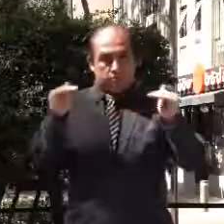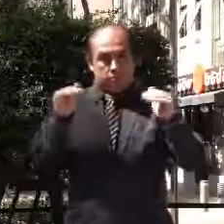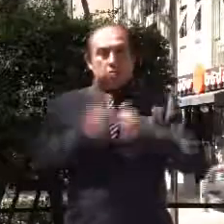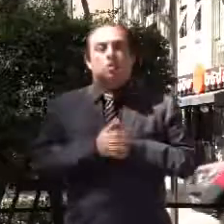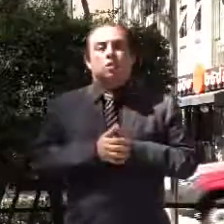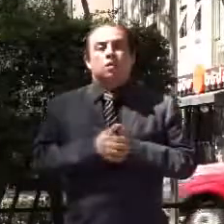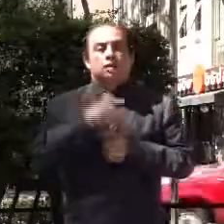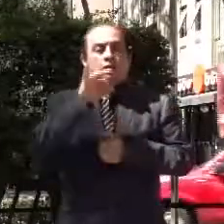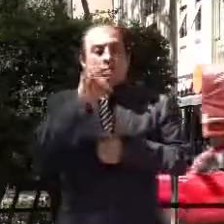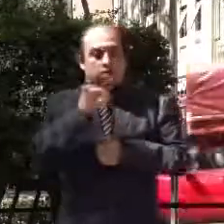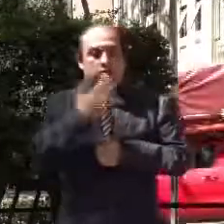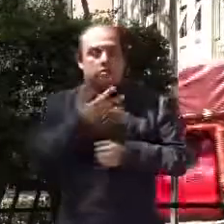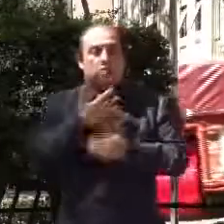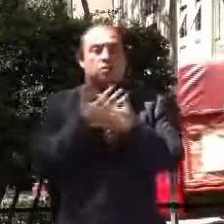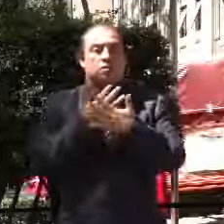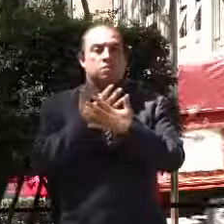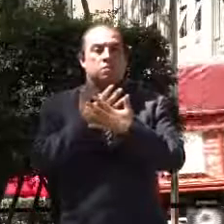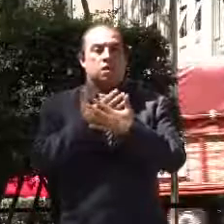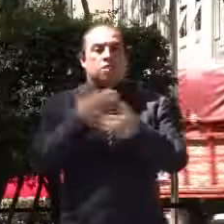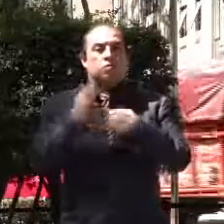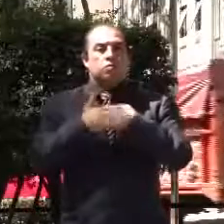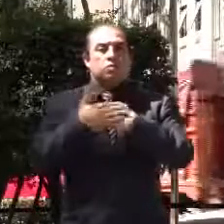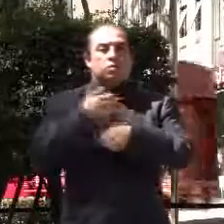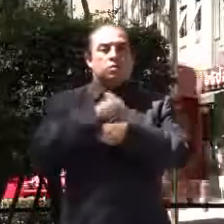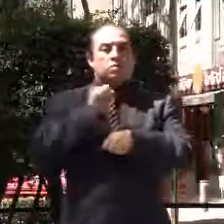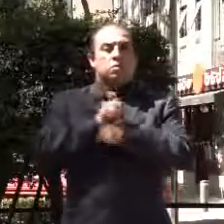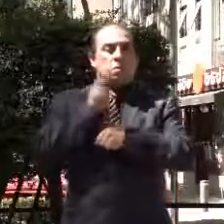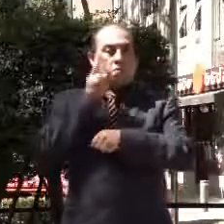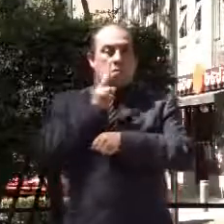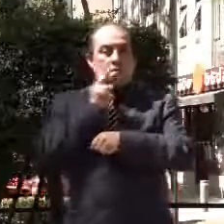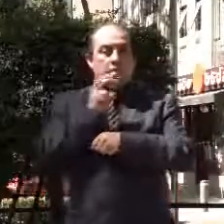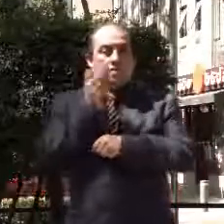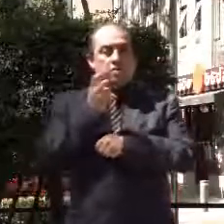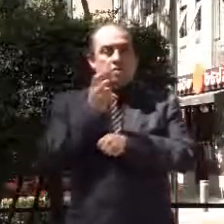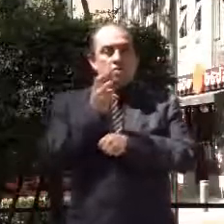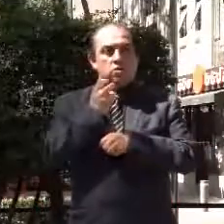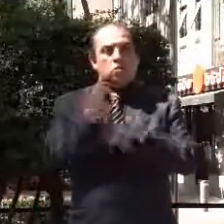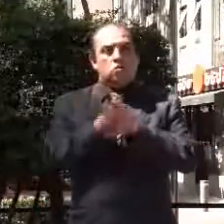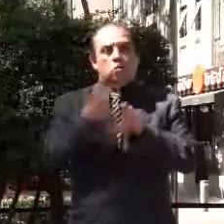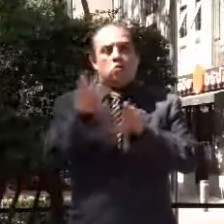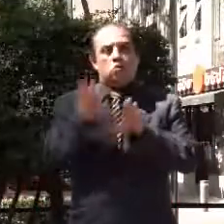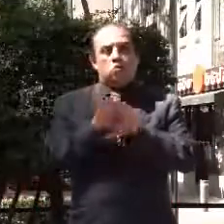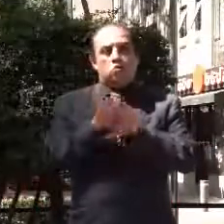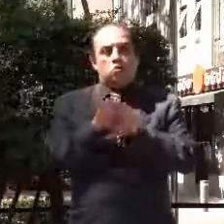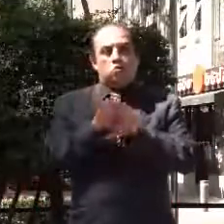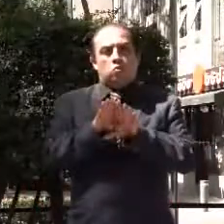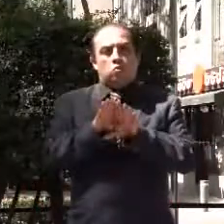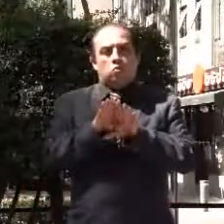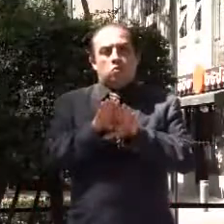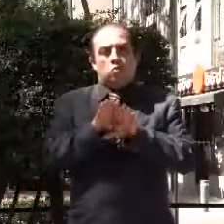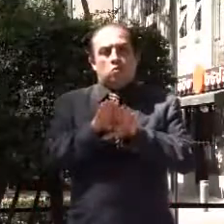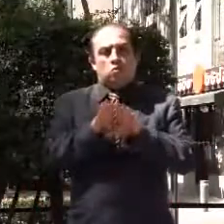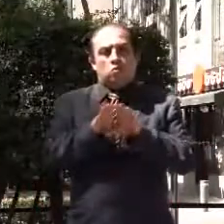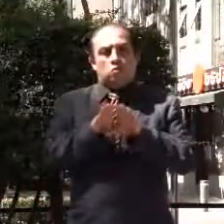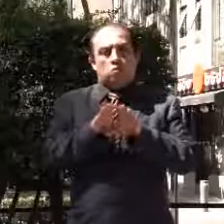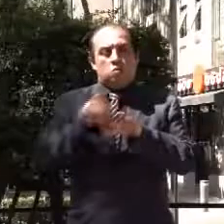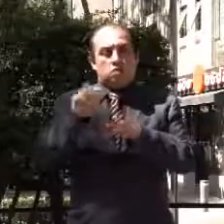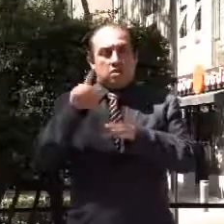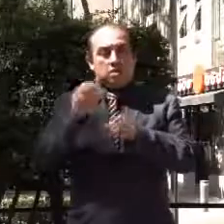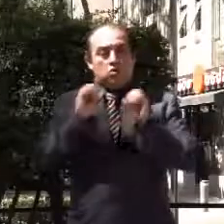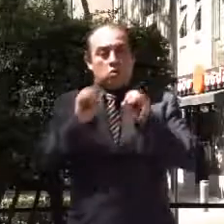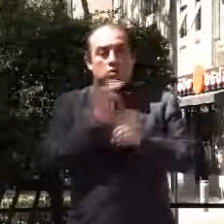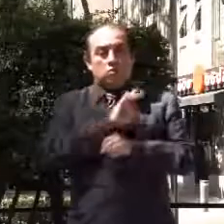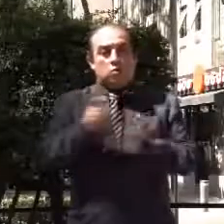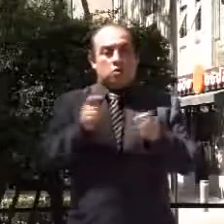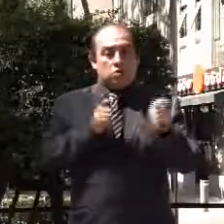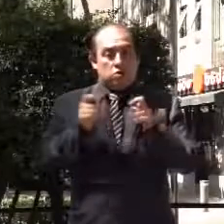que esperar todavía la próxima semana para ver si es tendencia o logramos controlar con las